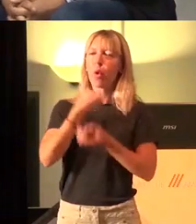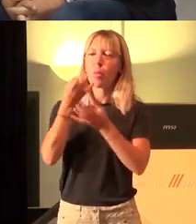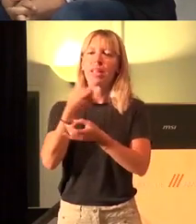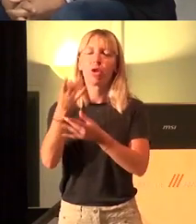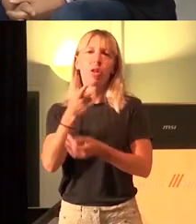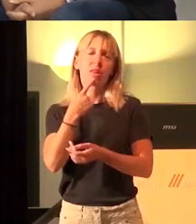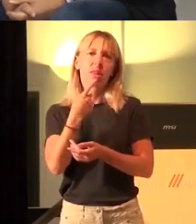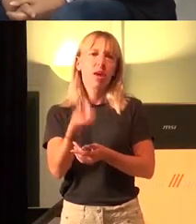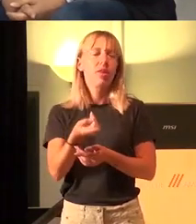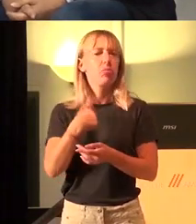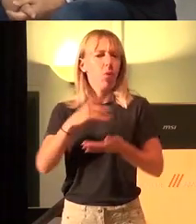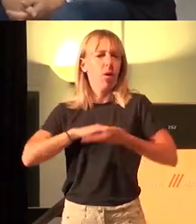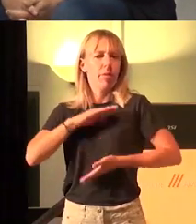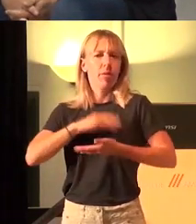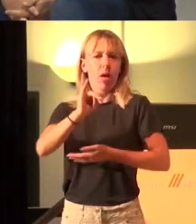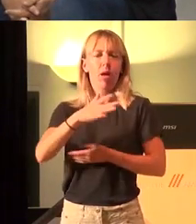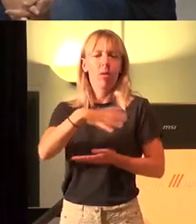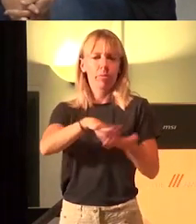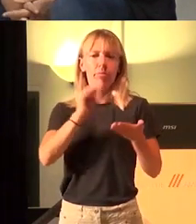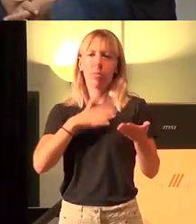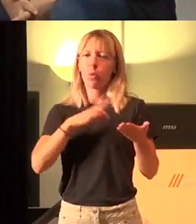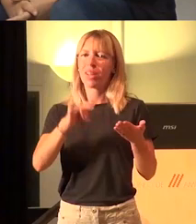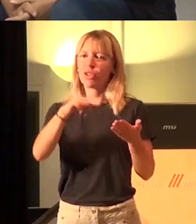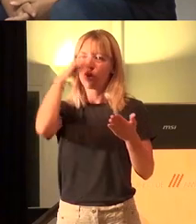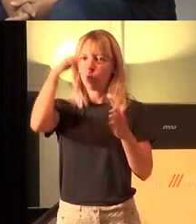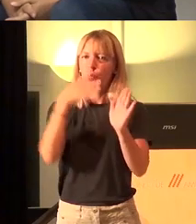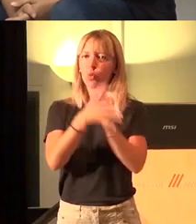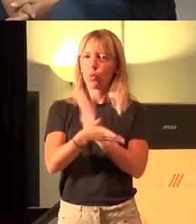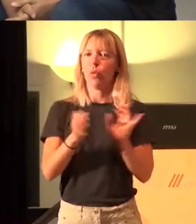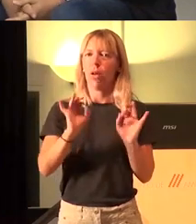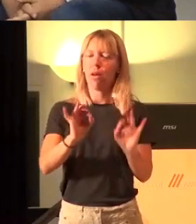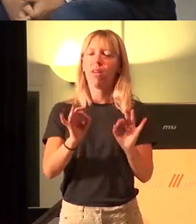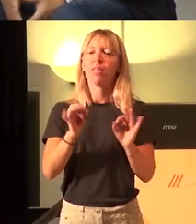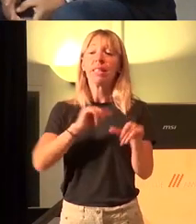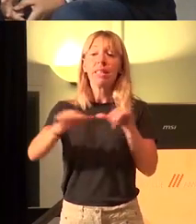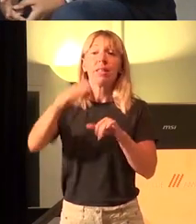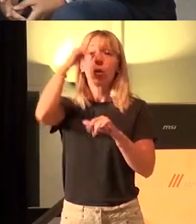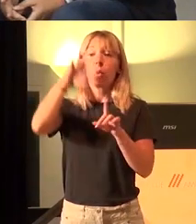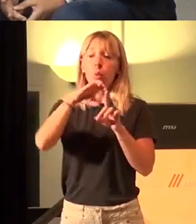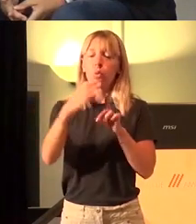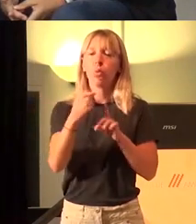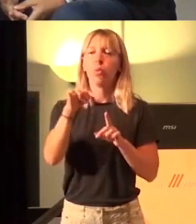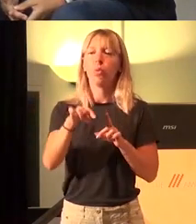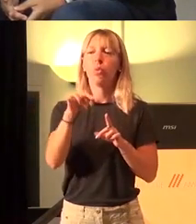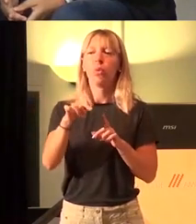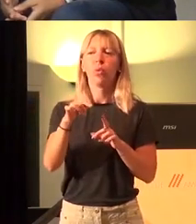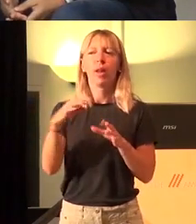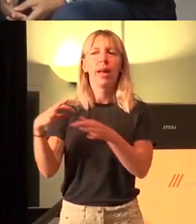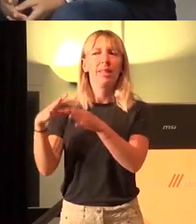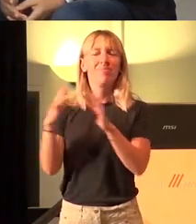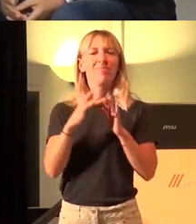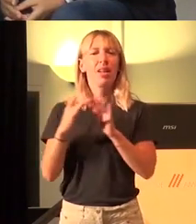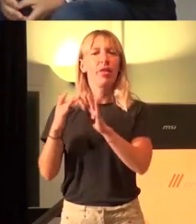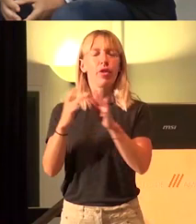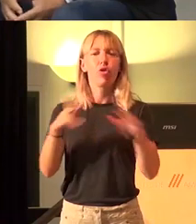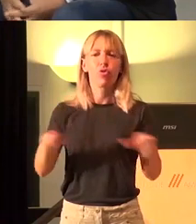y diciendo, soy capaz de comprender. Entonces, eso es la cultura. Entonces, desde la cultura, la relación